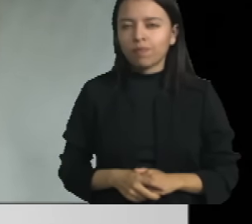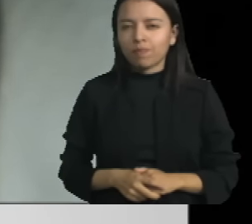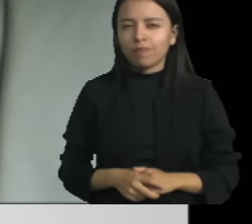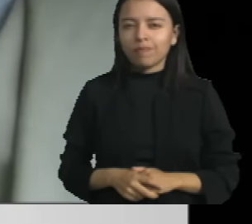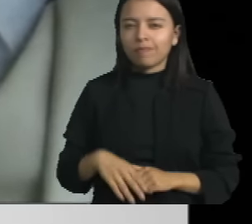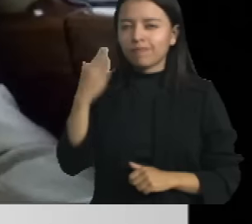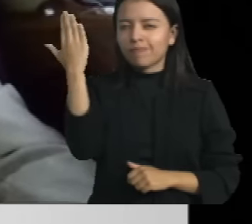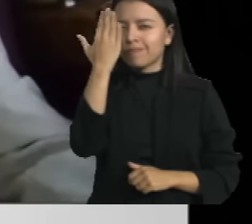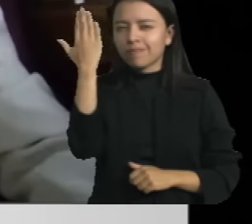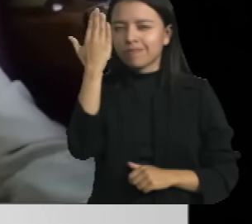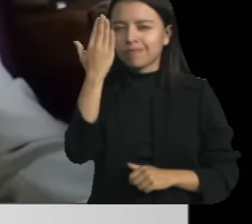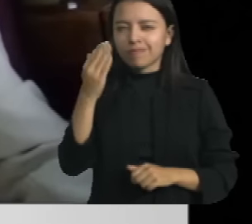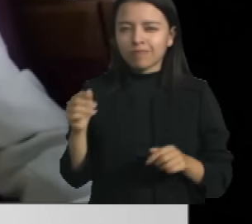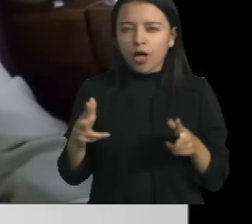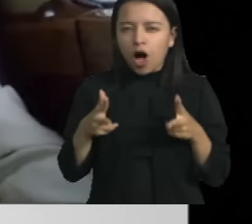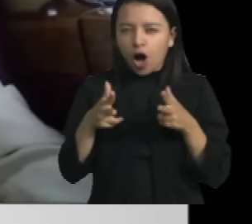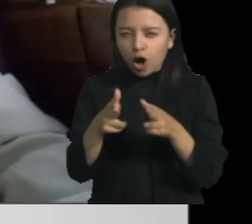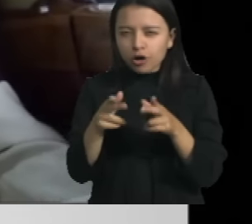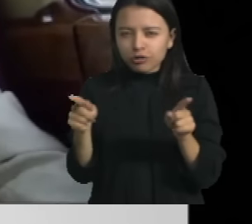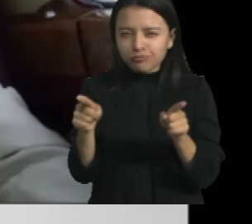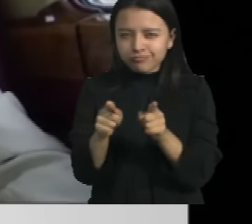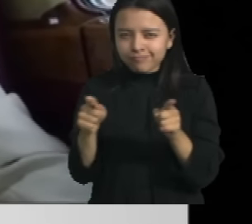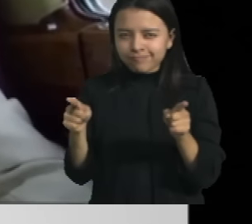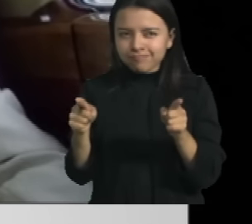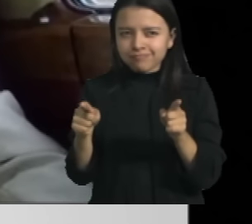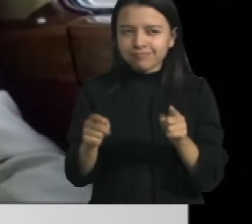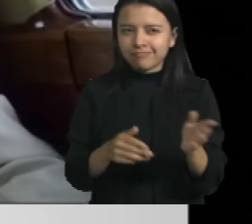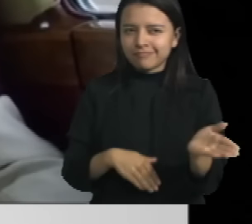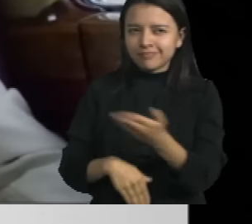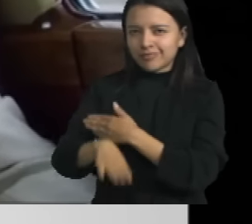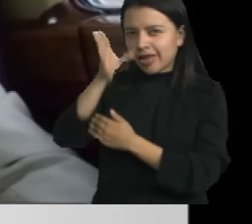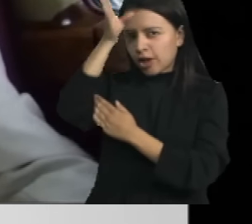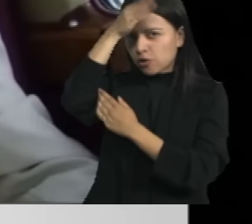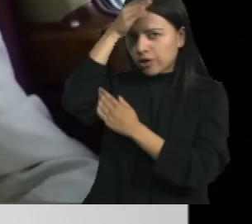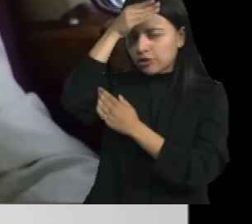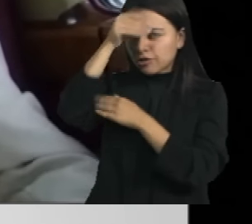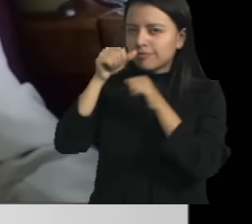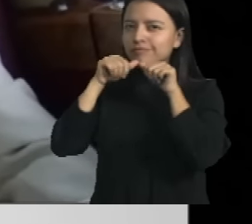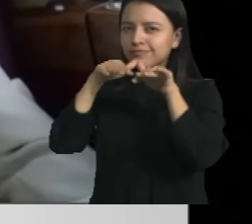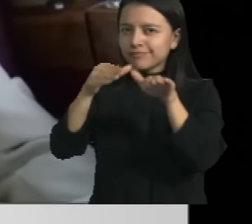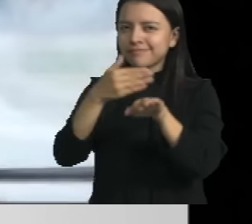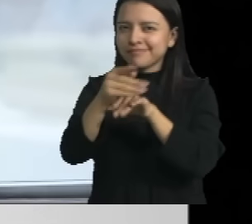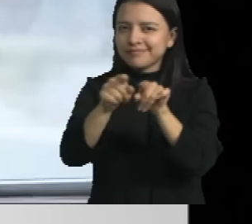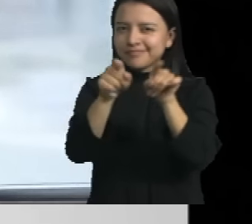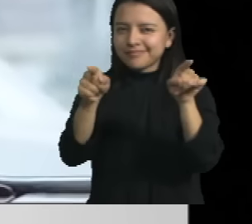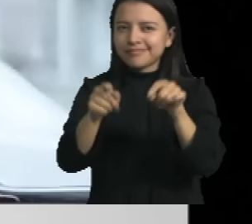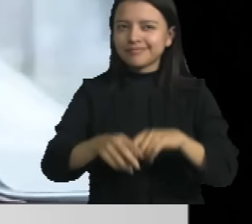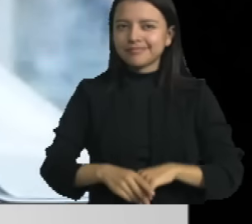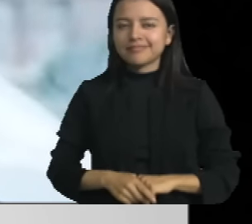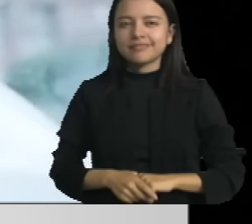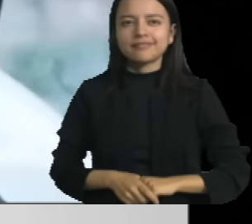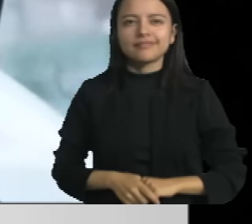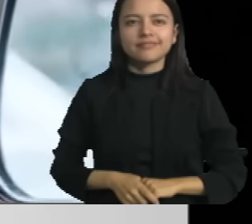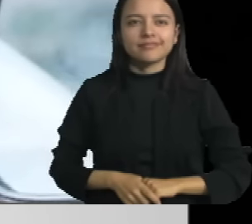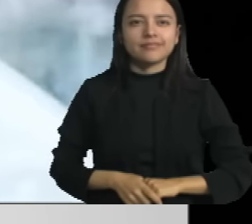Presentan las primeras imágenes sobre la película biográfica de Donald Trump. Esto y más después de comerciales.